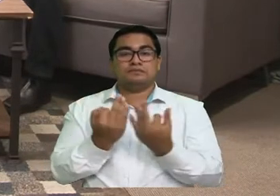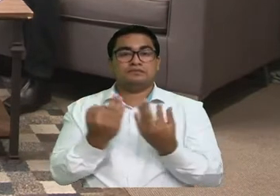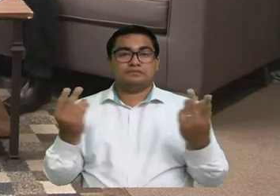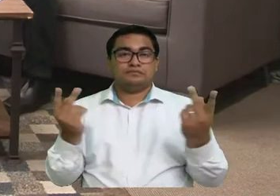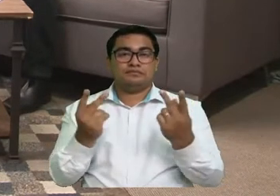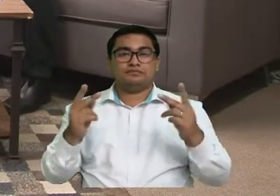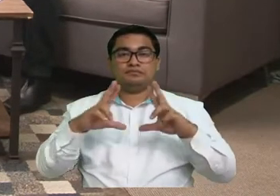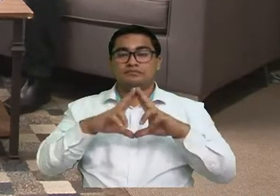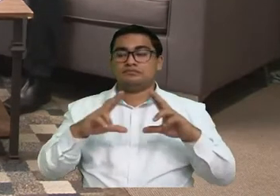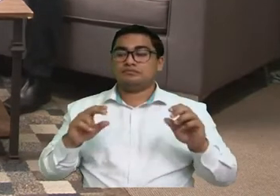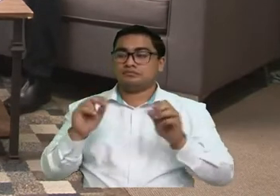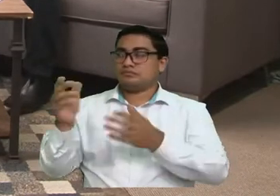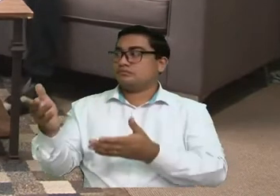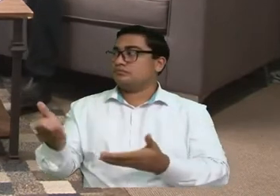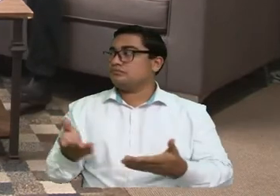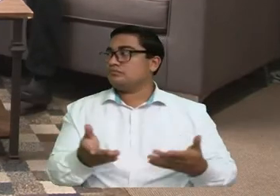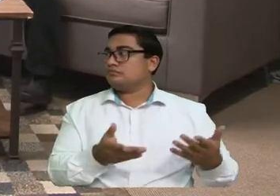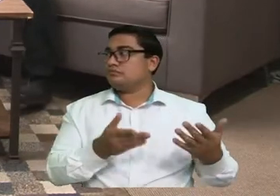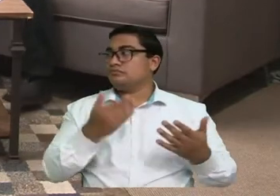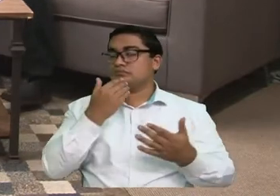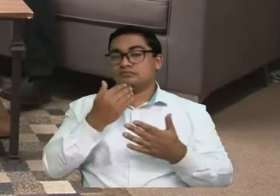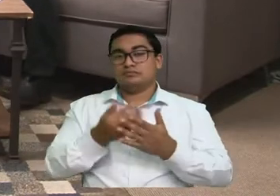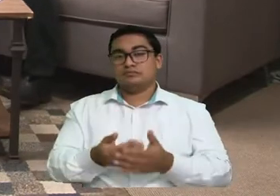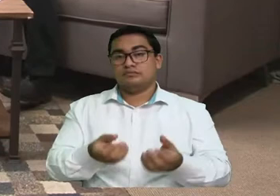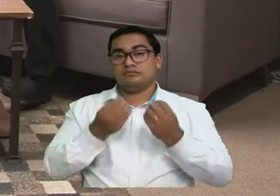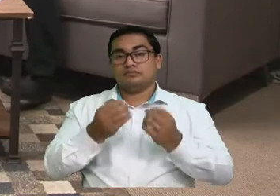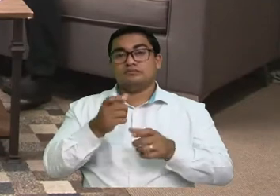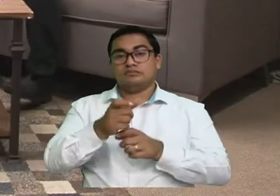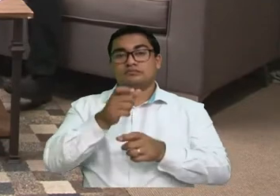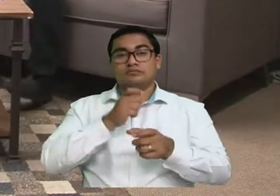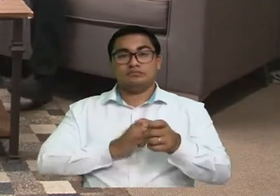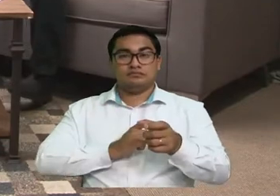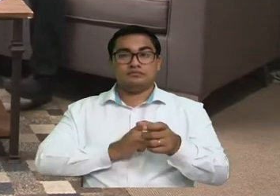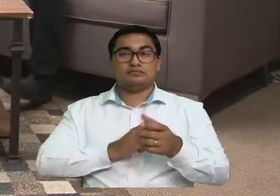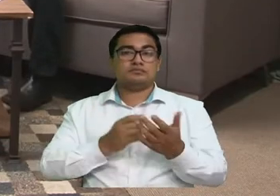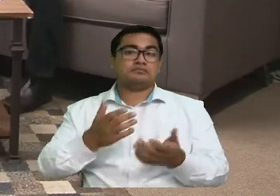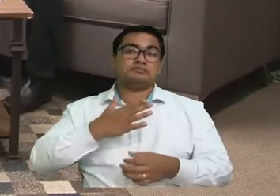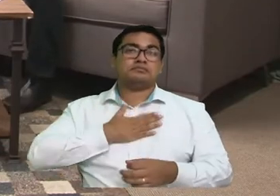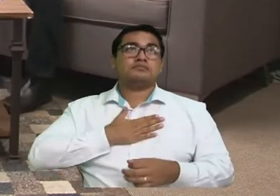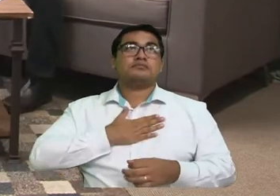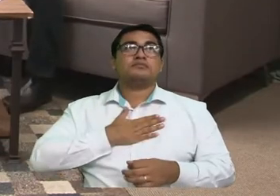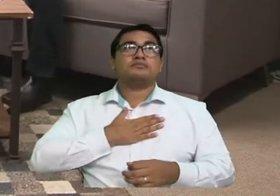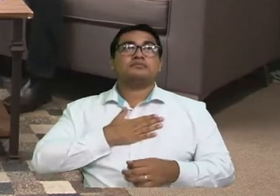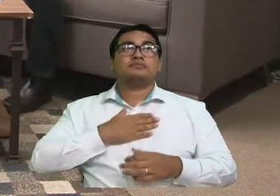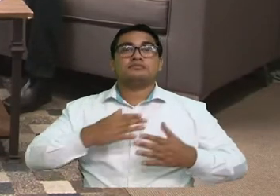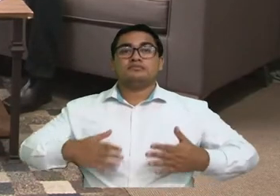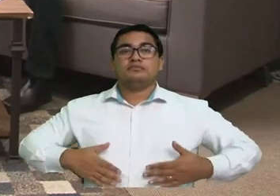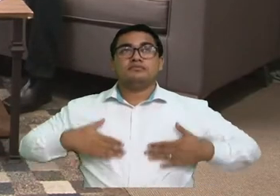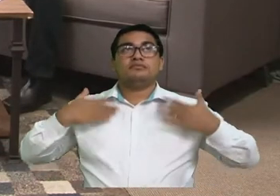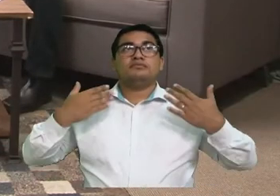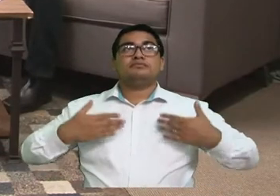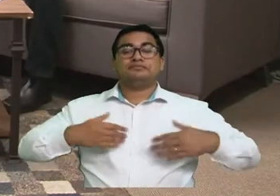Bienvenido. Muchas gracias por la invitación. Para mí es un placer estar aquí